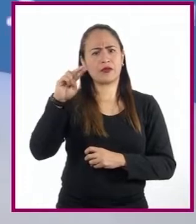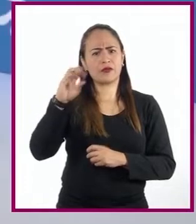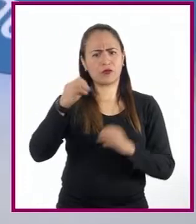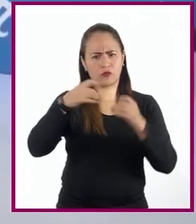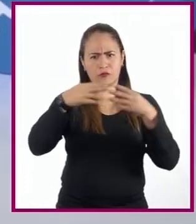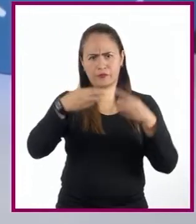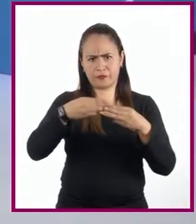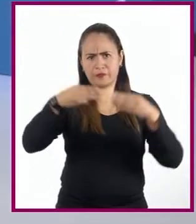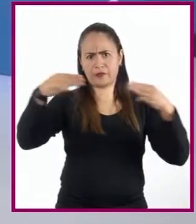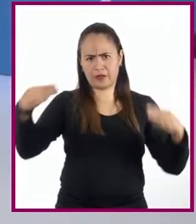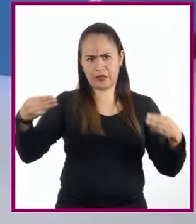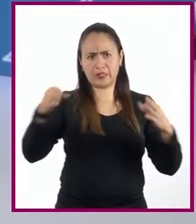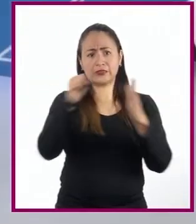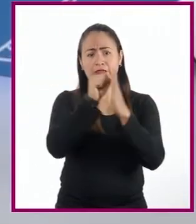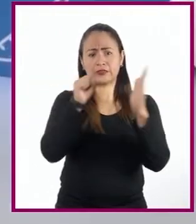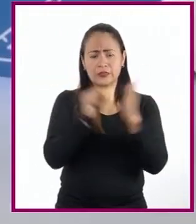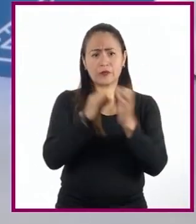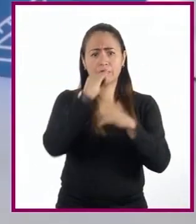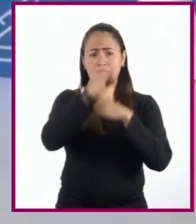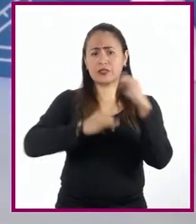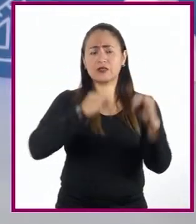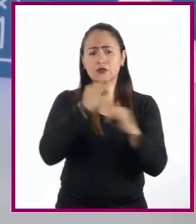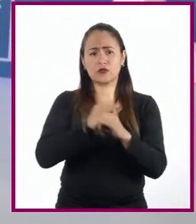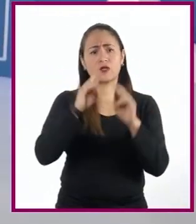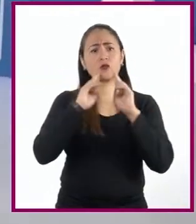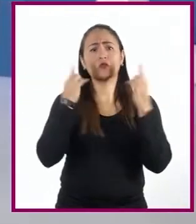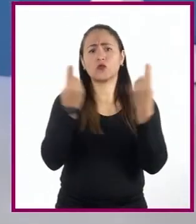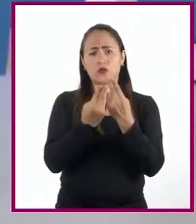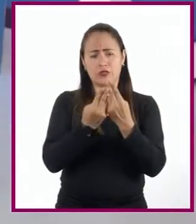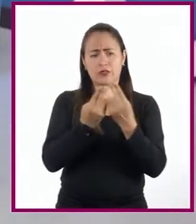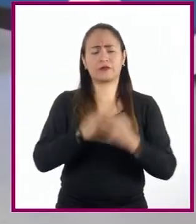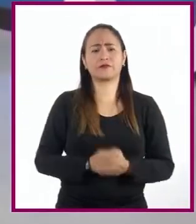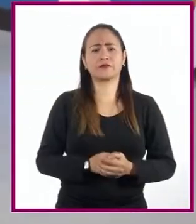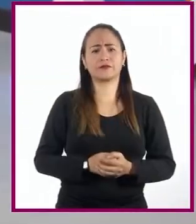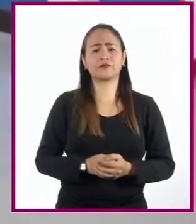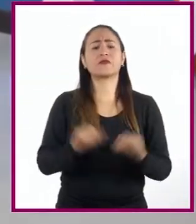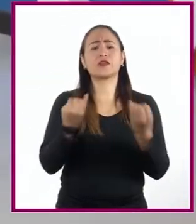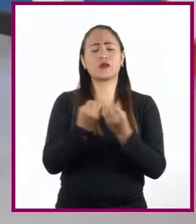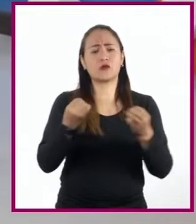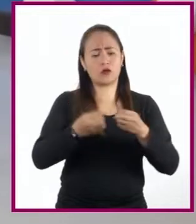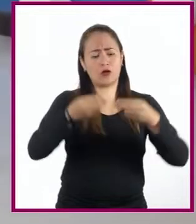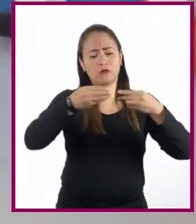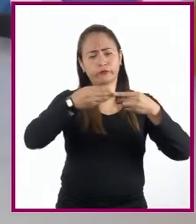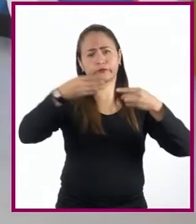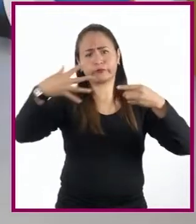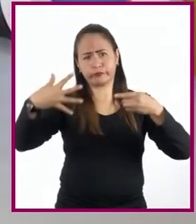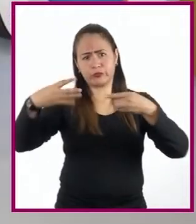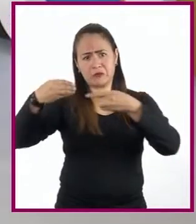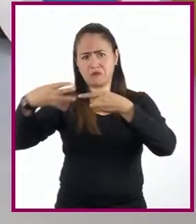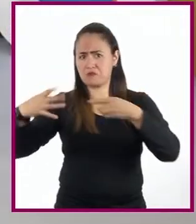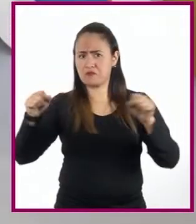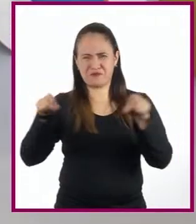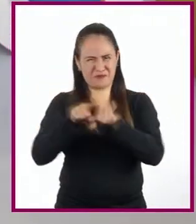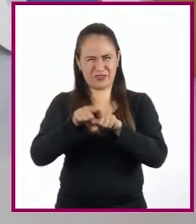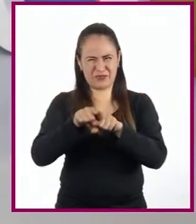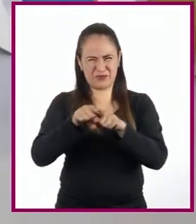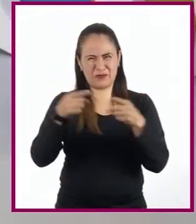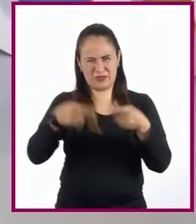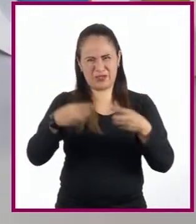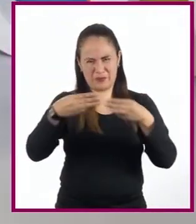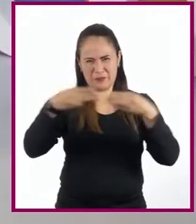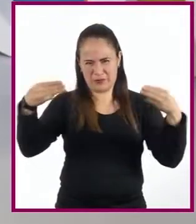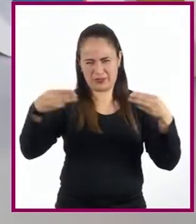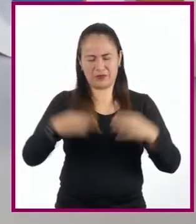Sistema Internacional de Unidades. También aprenderemos sobre los múltiplos y submúltiplos de esta unidad. Iniciemos